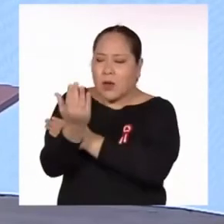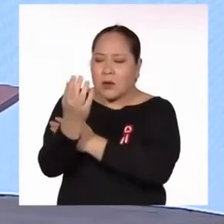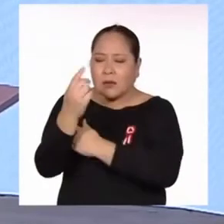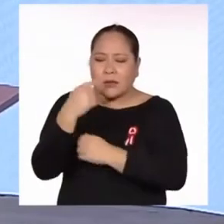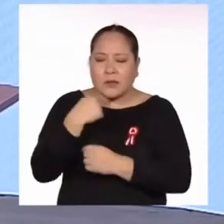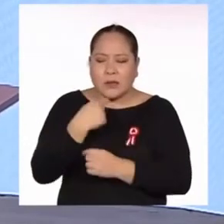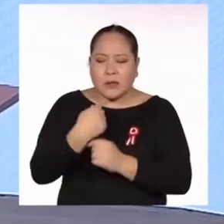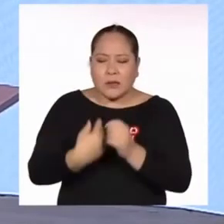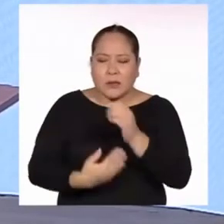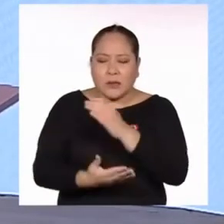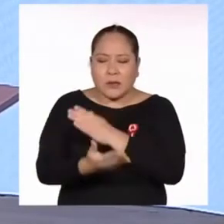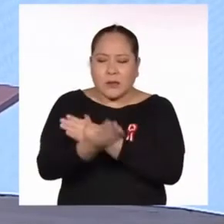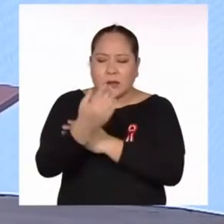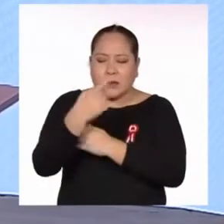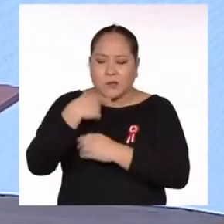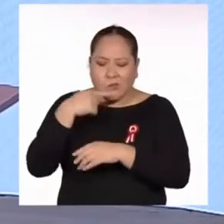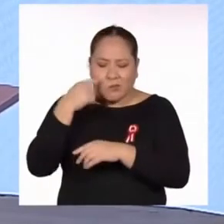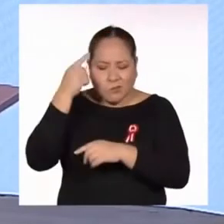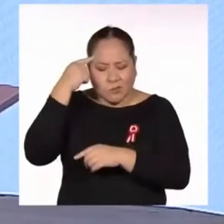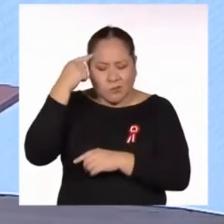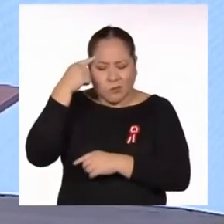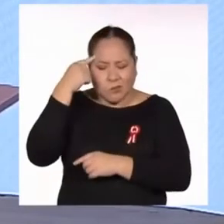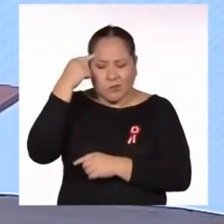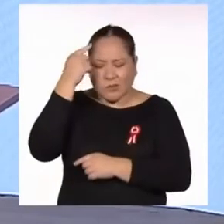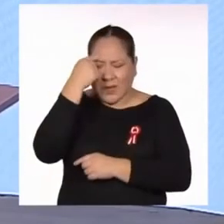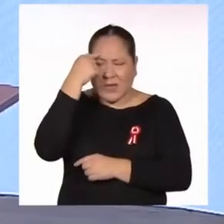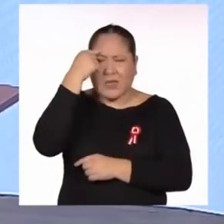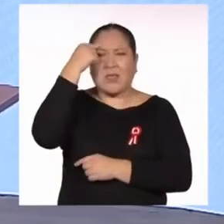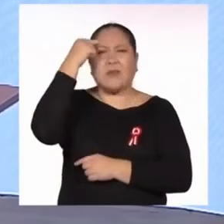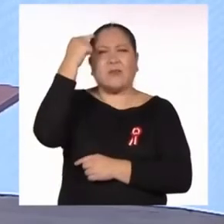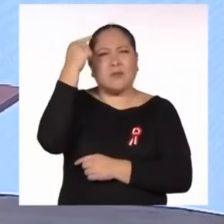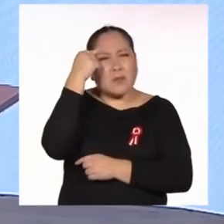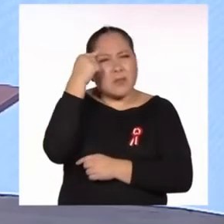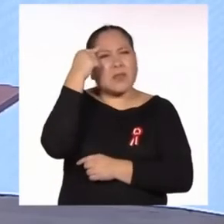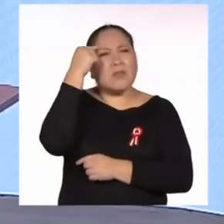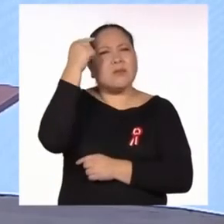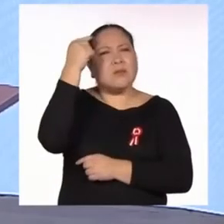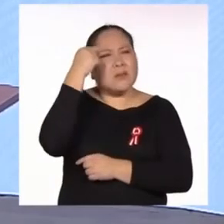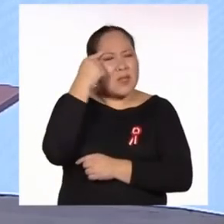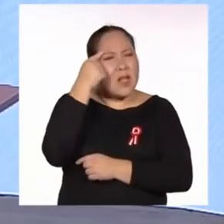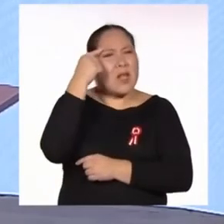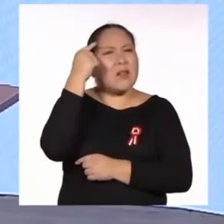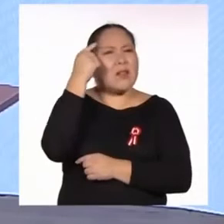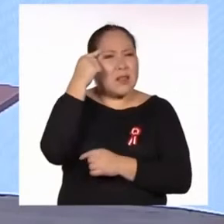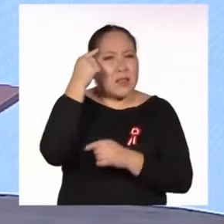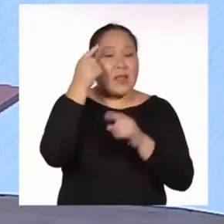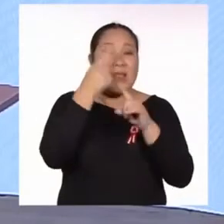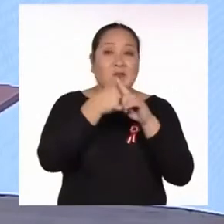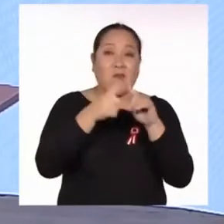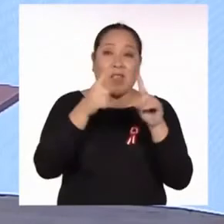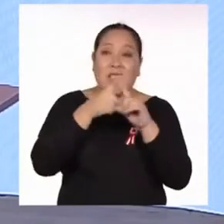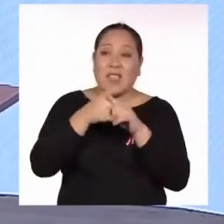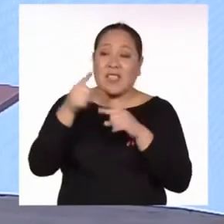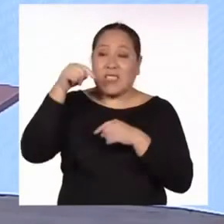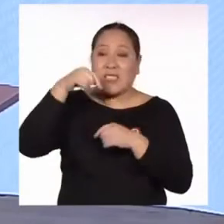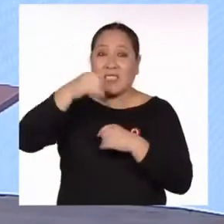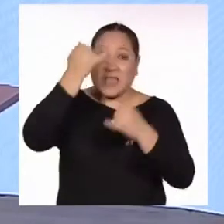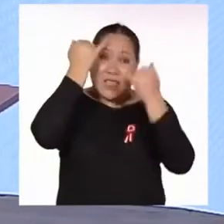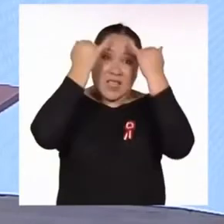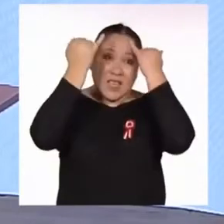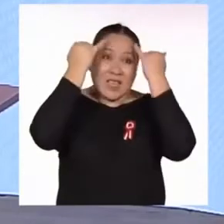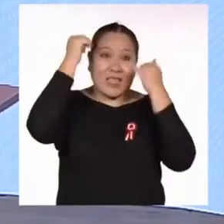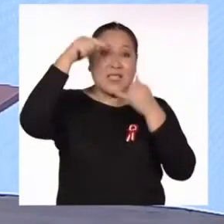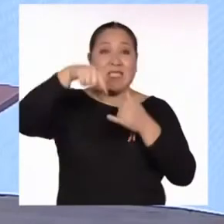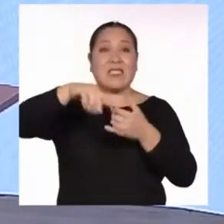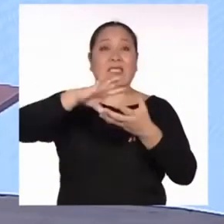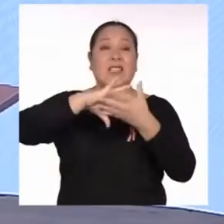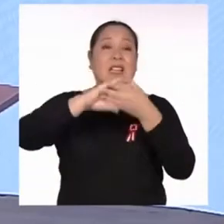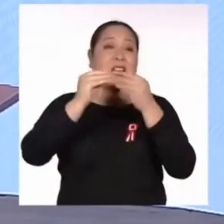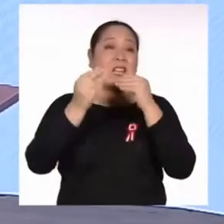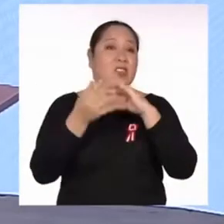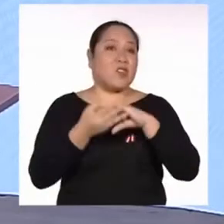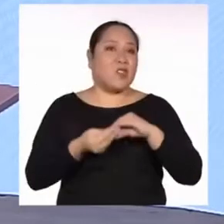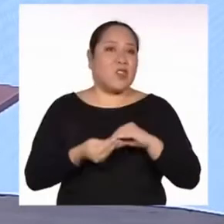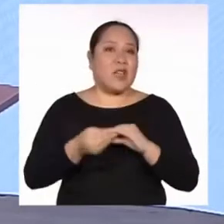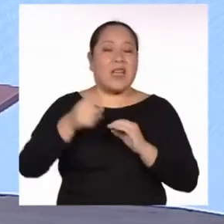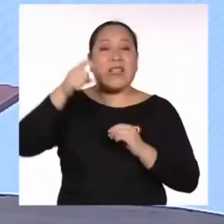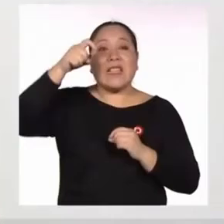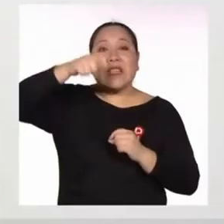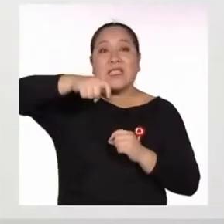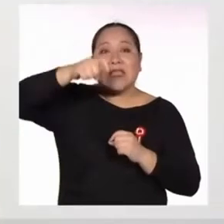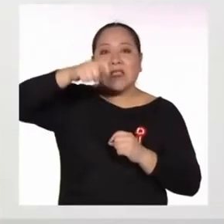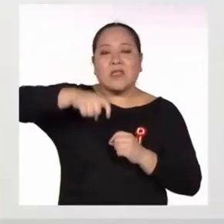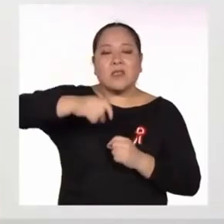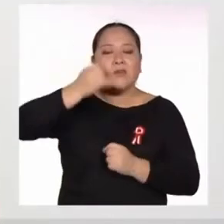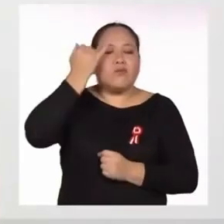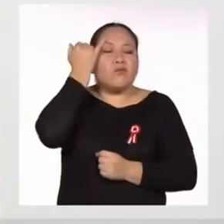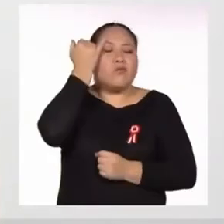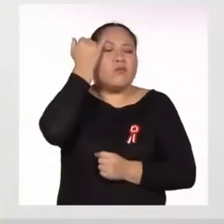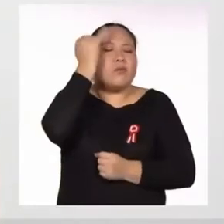dándole vueltas y vueltas a tareas ideas para esta historia de peruanidad necesito inspiración